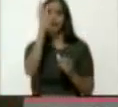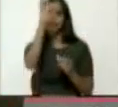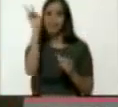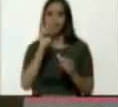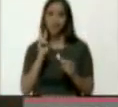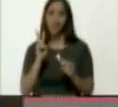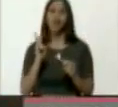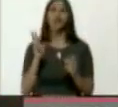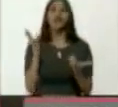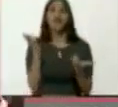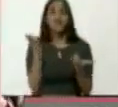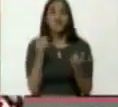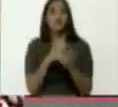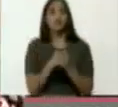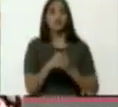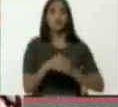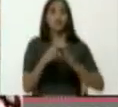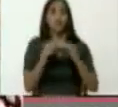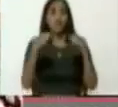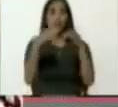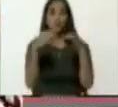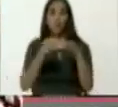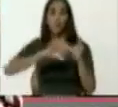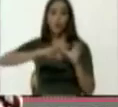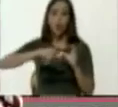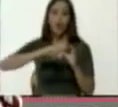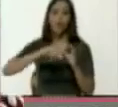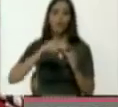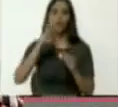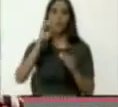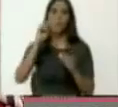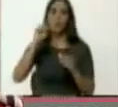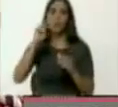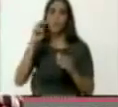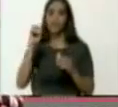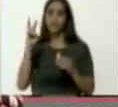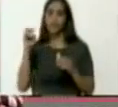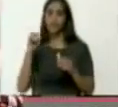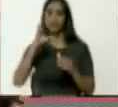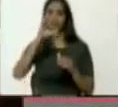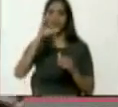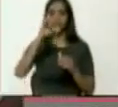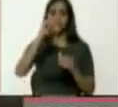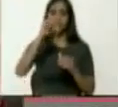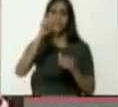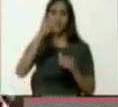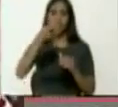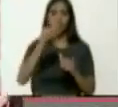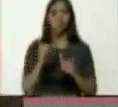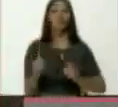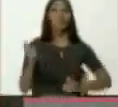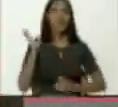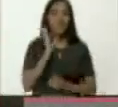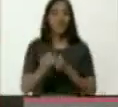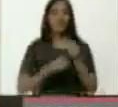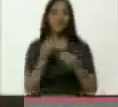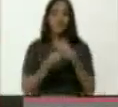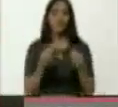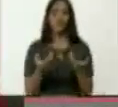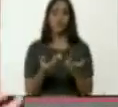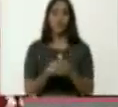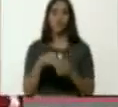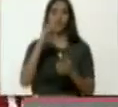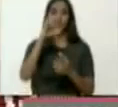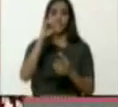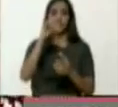un sector robándose todas las lucas, que son los bonos 2020 de Citgo, que lo que vienen haciendo con Citgo, lo que